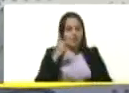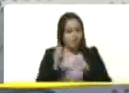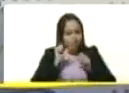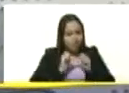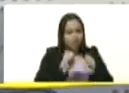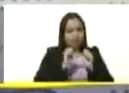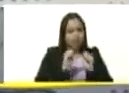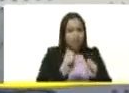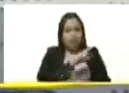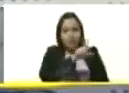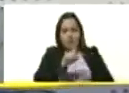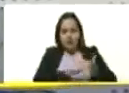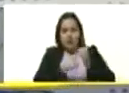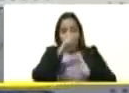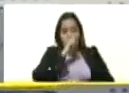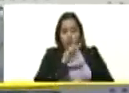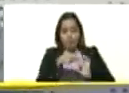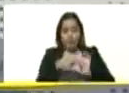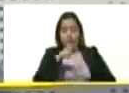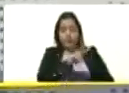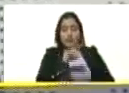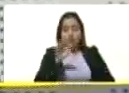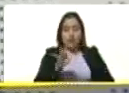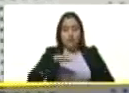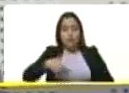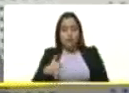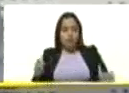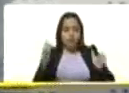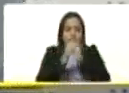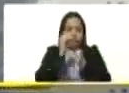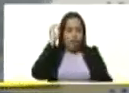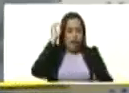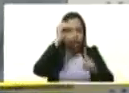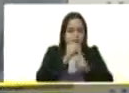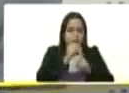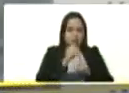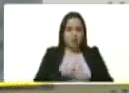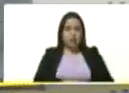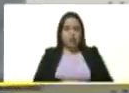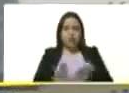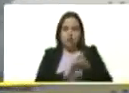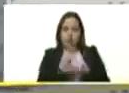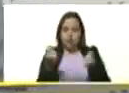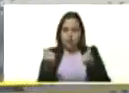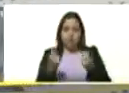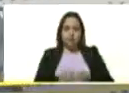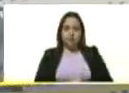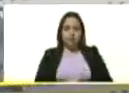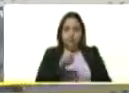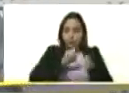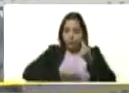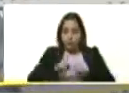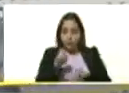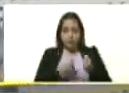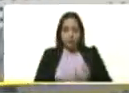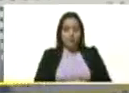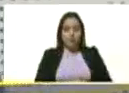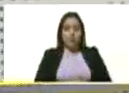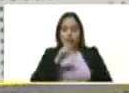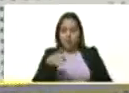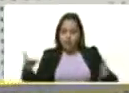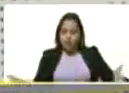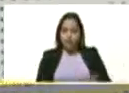máximo en 2023 para lograr las metas que nos tracemos en el ámbito económico, comercial y en el impulso